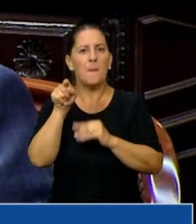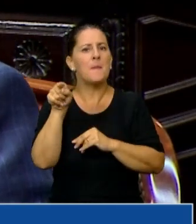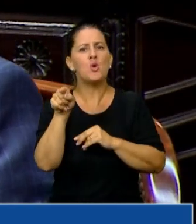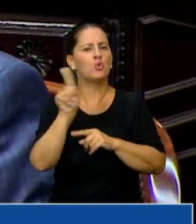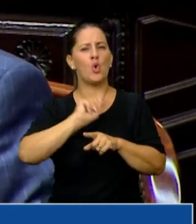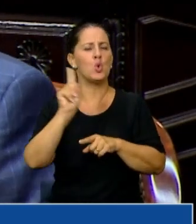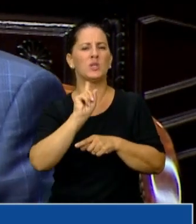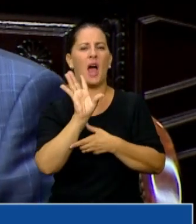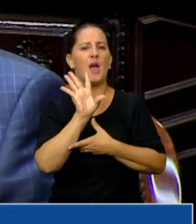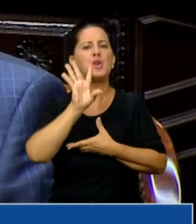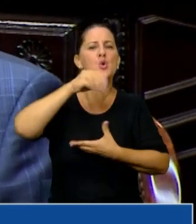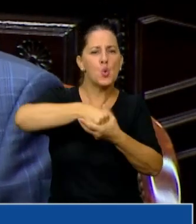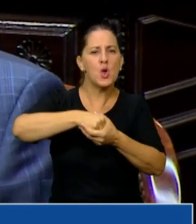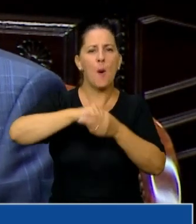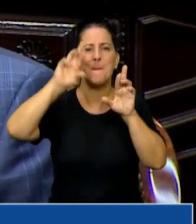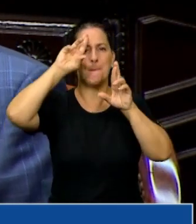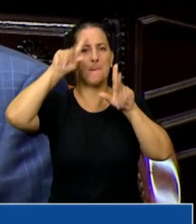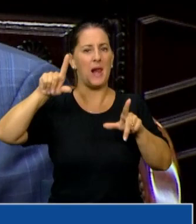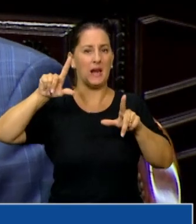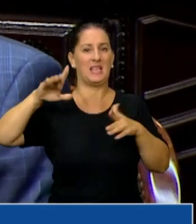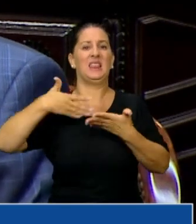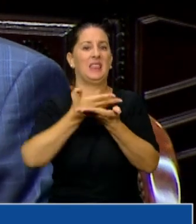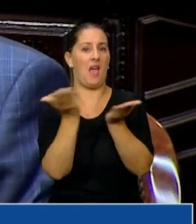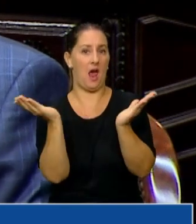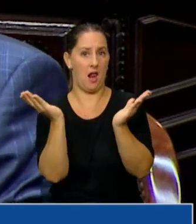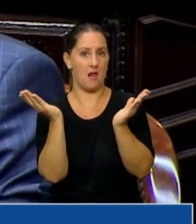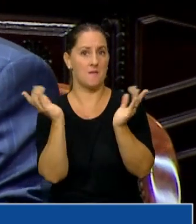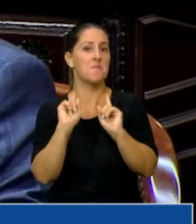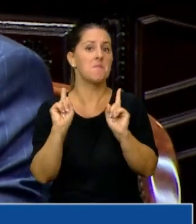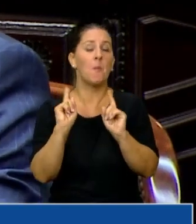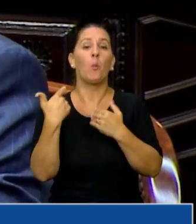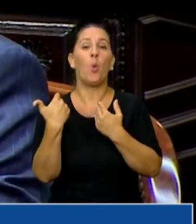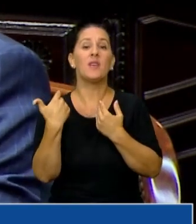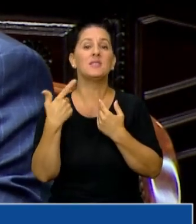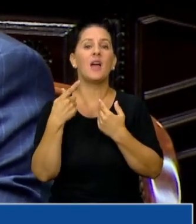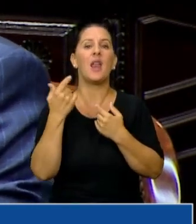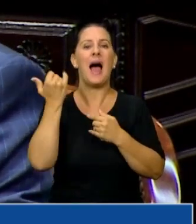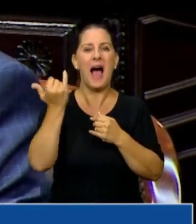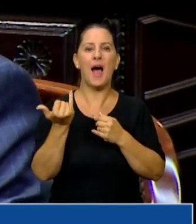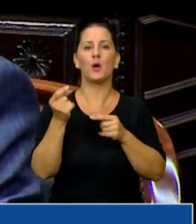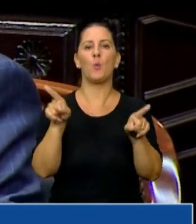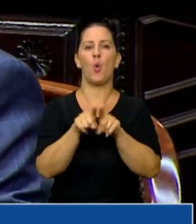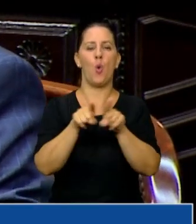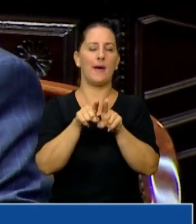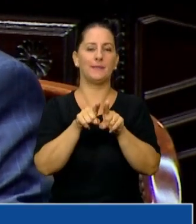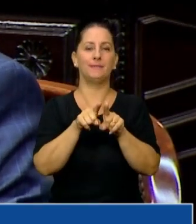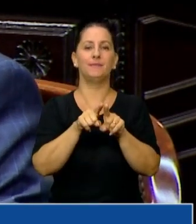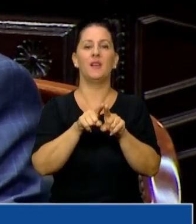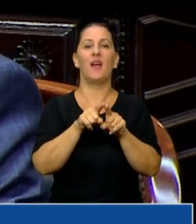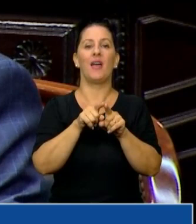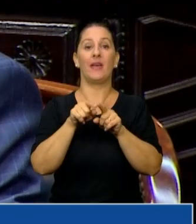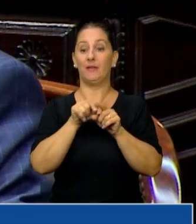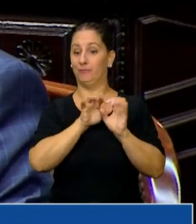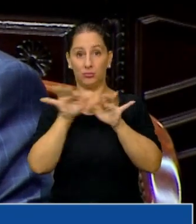parte de un plan integral, puede suceder que se genere un desplazamiento del